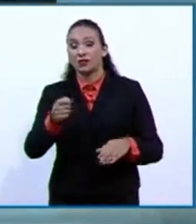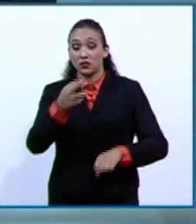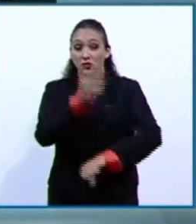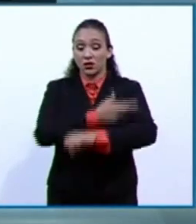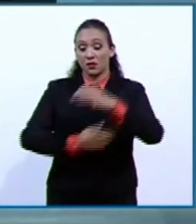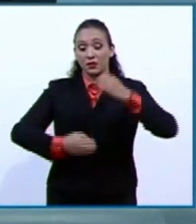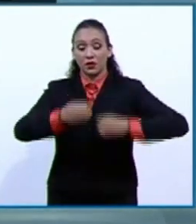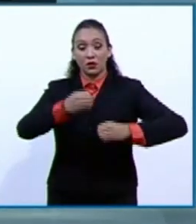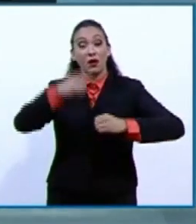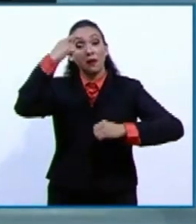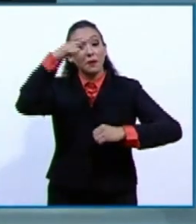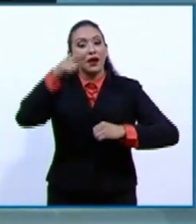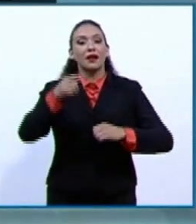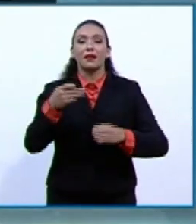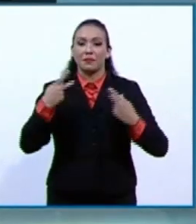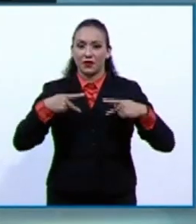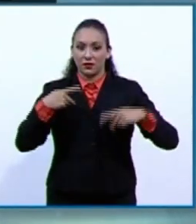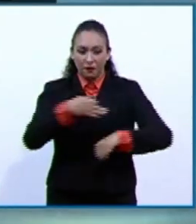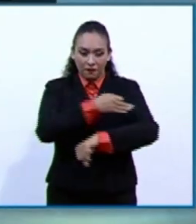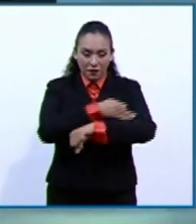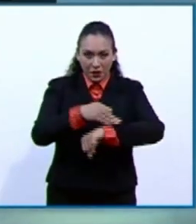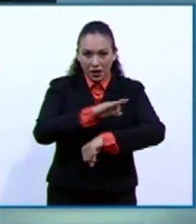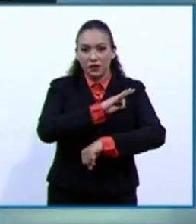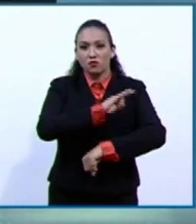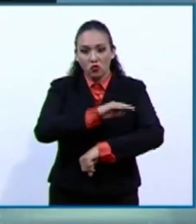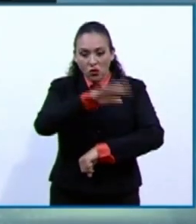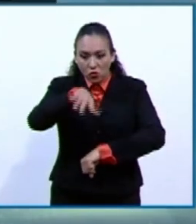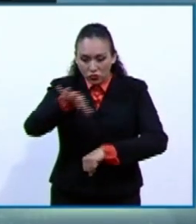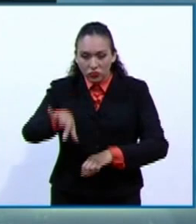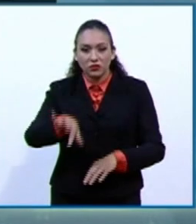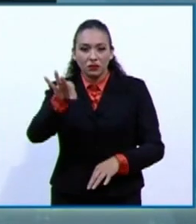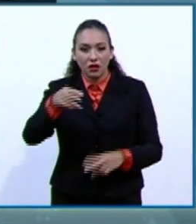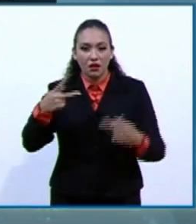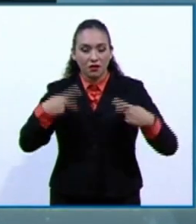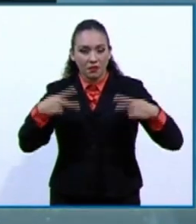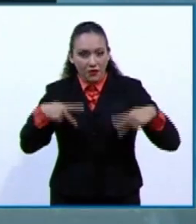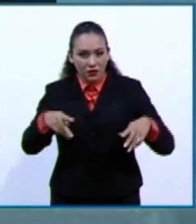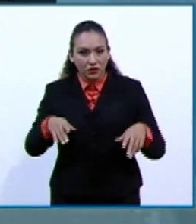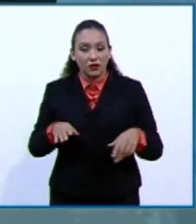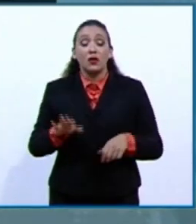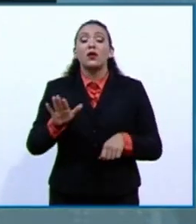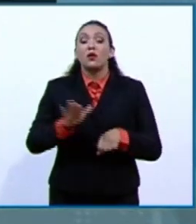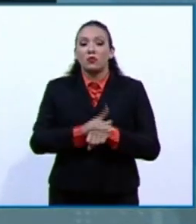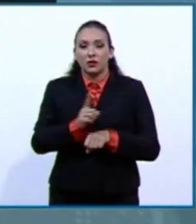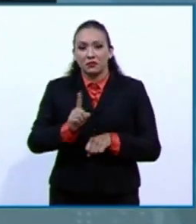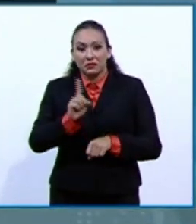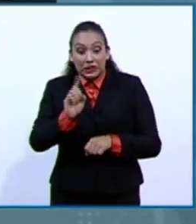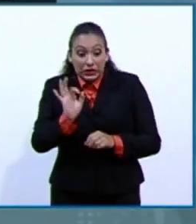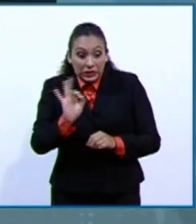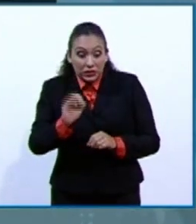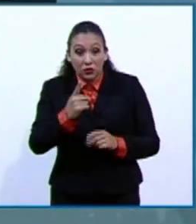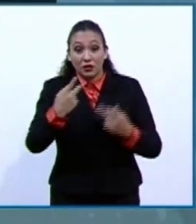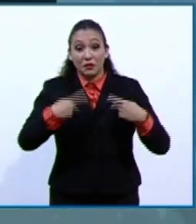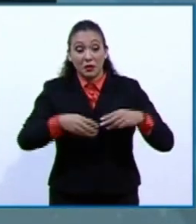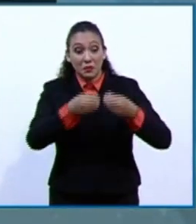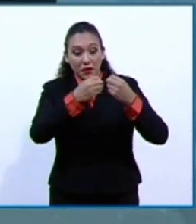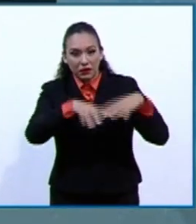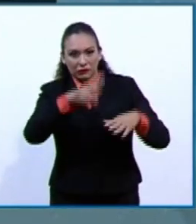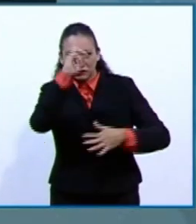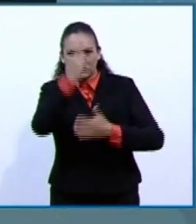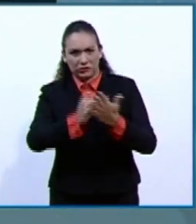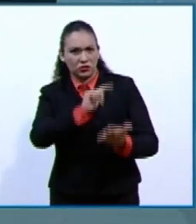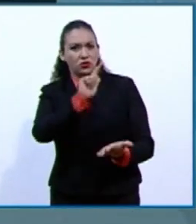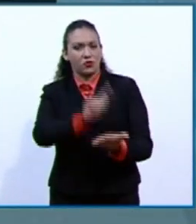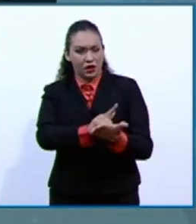civil y familiar que reconoce que la desaparición de una persona se relaciona con la probable comisión de un delito. Ello con el objetivo